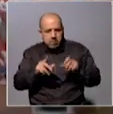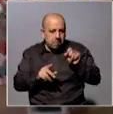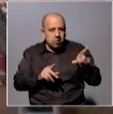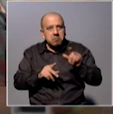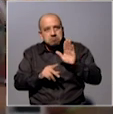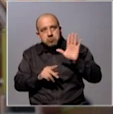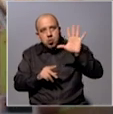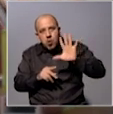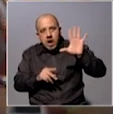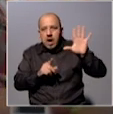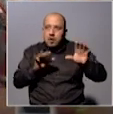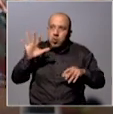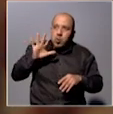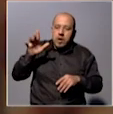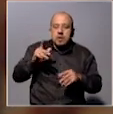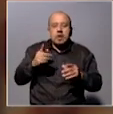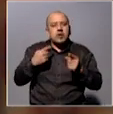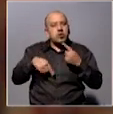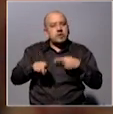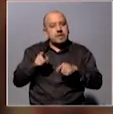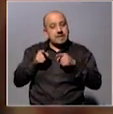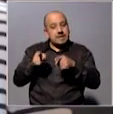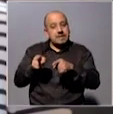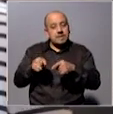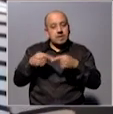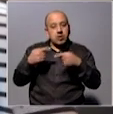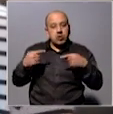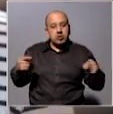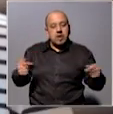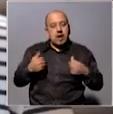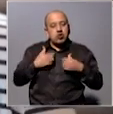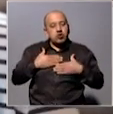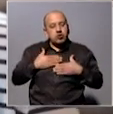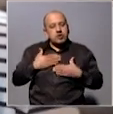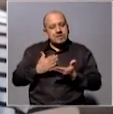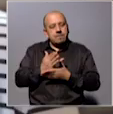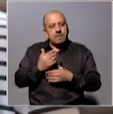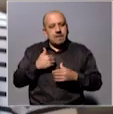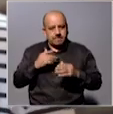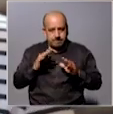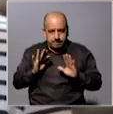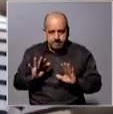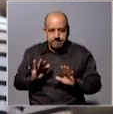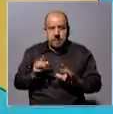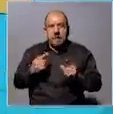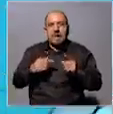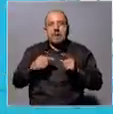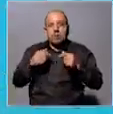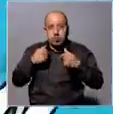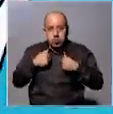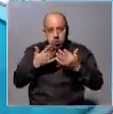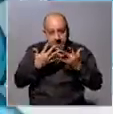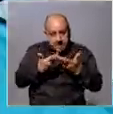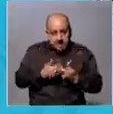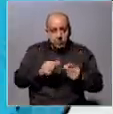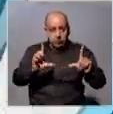región. Con lo cual esas cosas a nosotros siempre nos han movido. Ahora, en la producción de todo